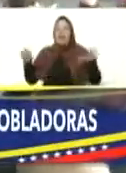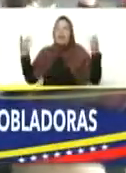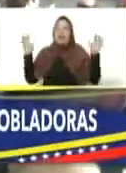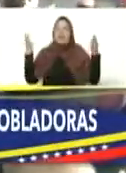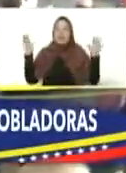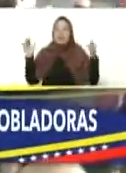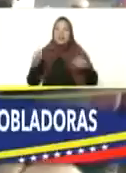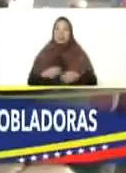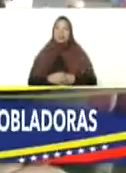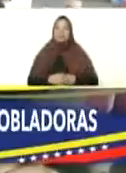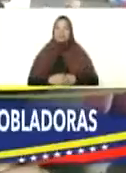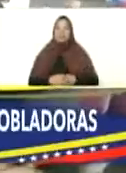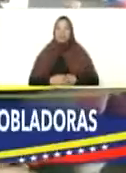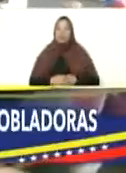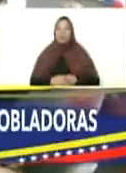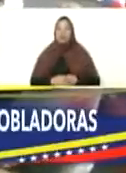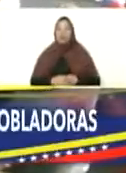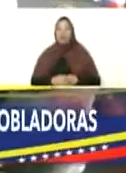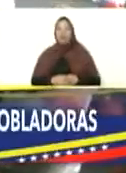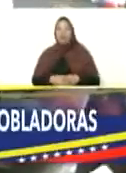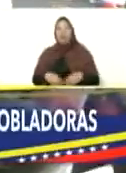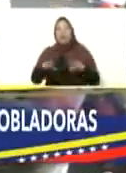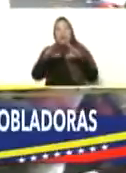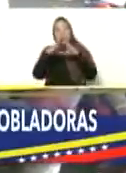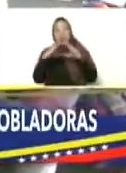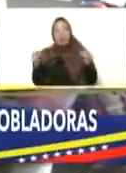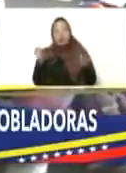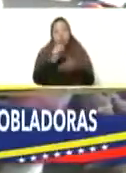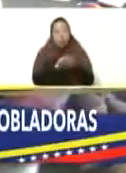buenos compañeros yo he tomado nota de todo